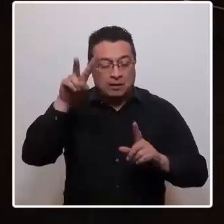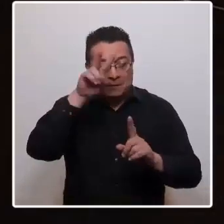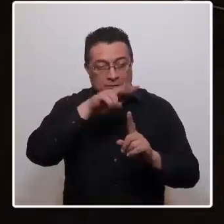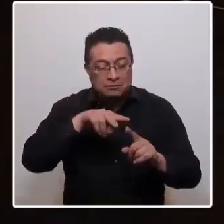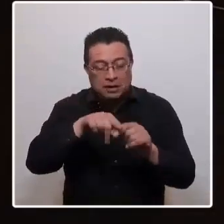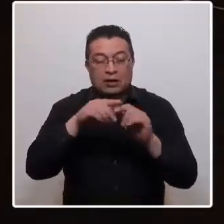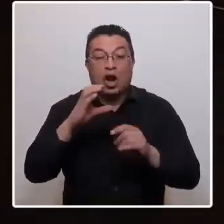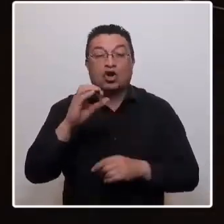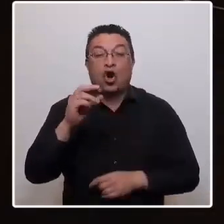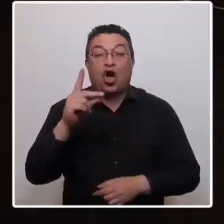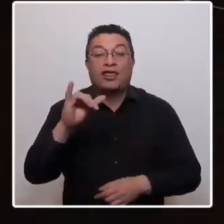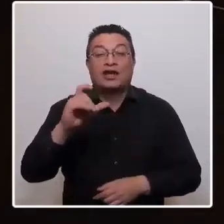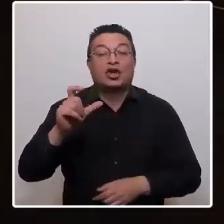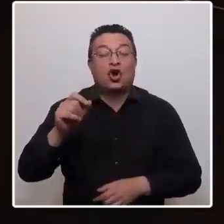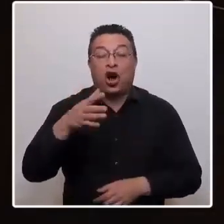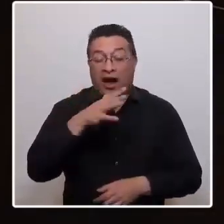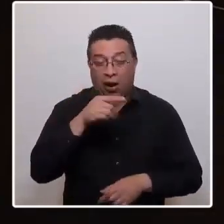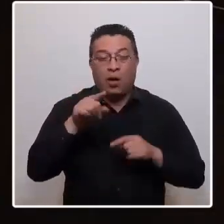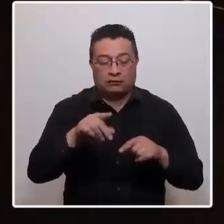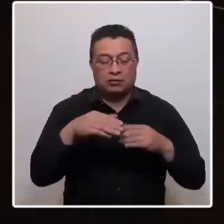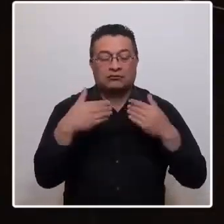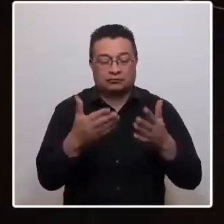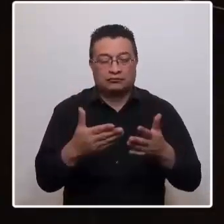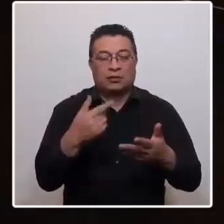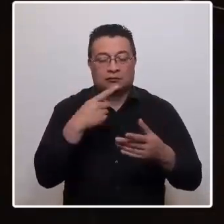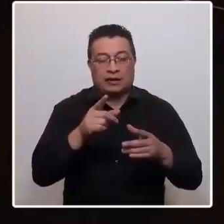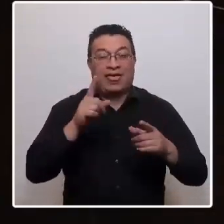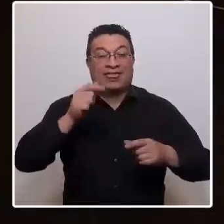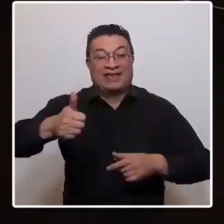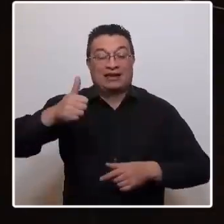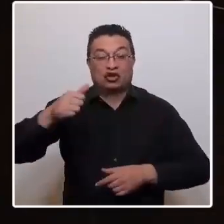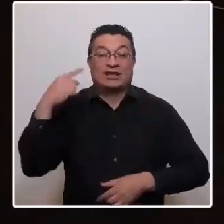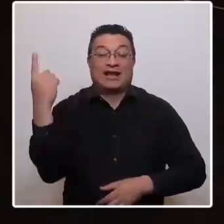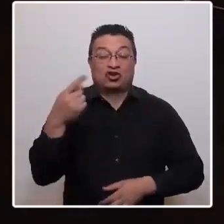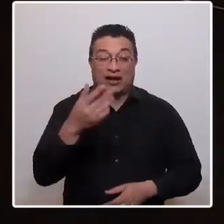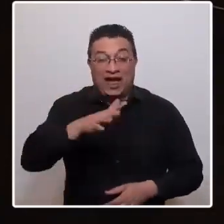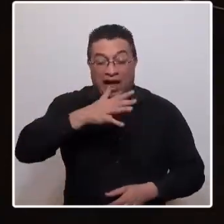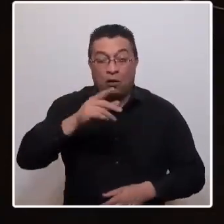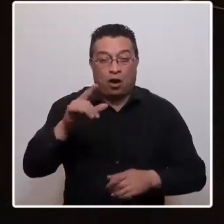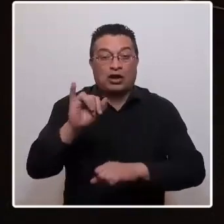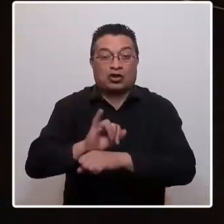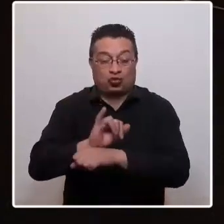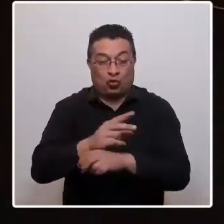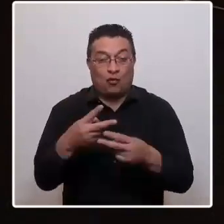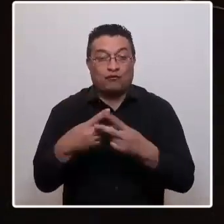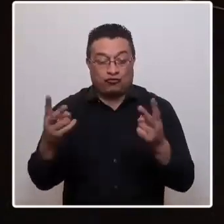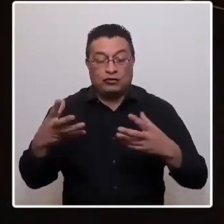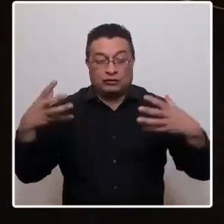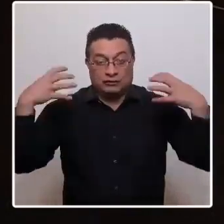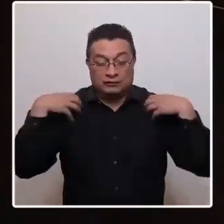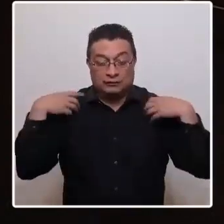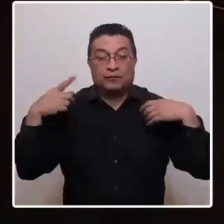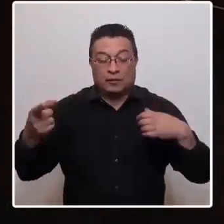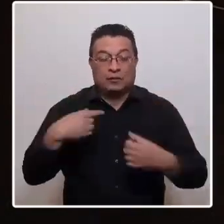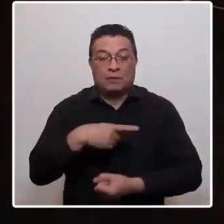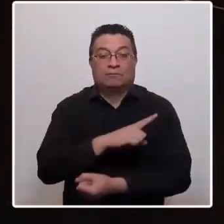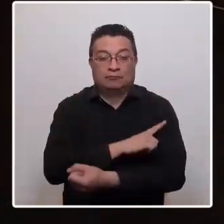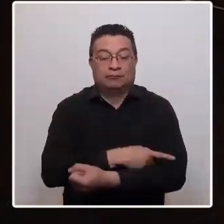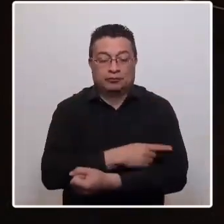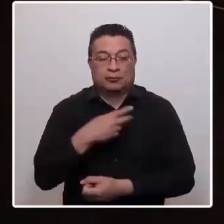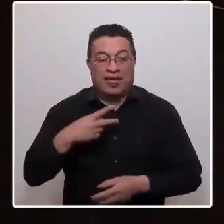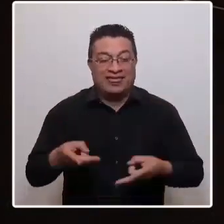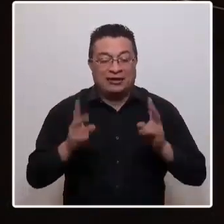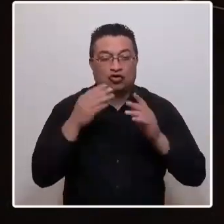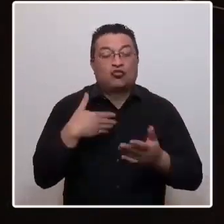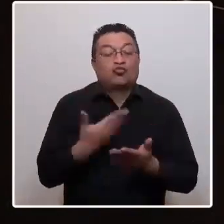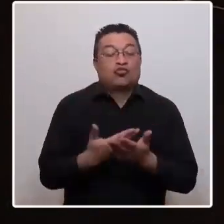de Aguas, se le entrega al Estado, a través de la Dirección General de Agua, institución pública encargada de la gestión del agua, la facultad de conceder derechos de aprovechamiento